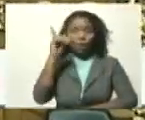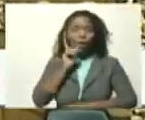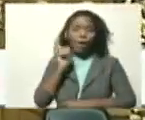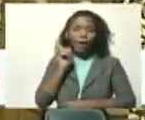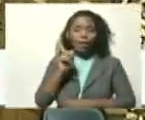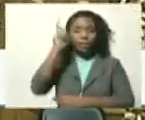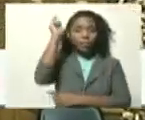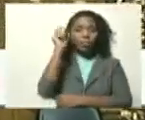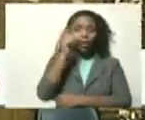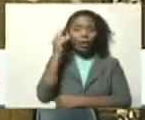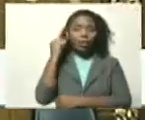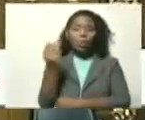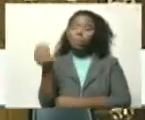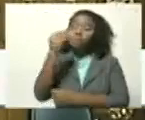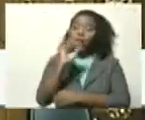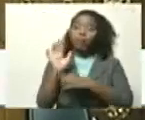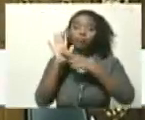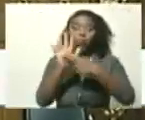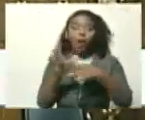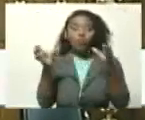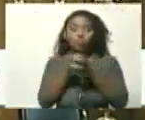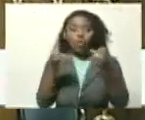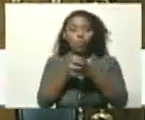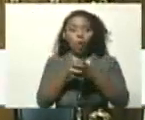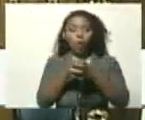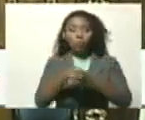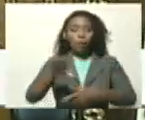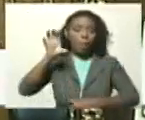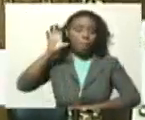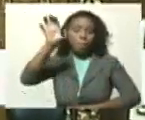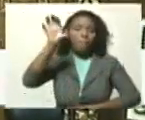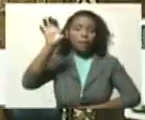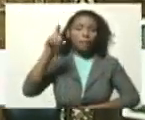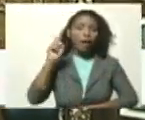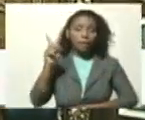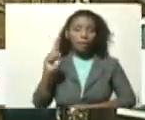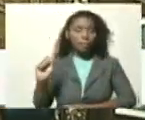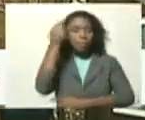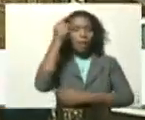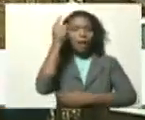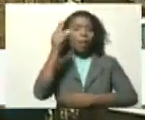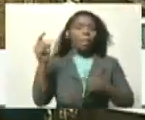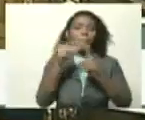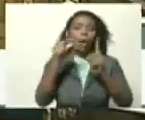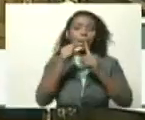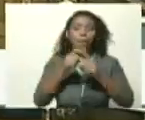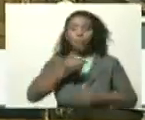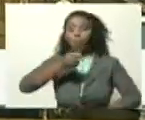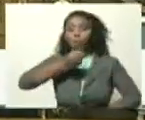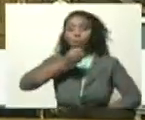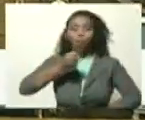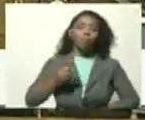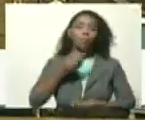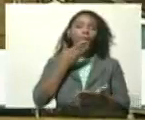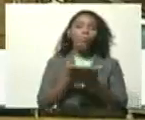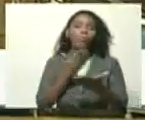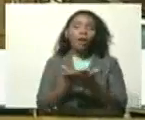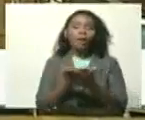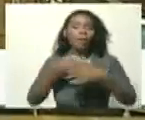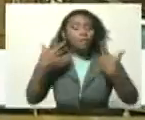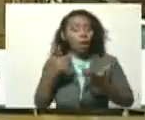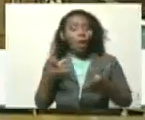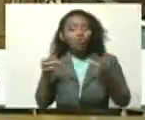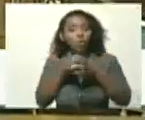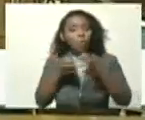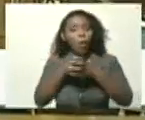el diputado que además representa el bloque parlamentario de la patria, el primero que ha tomado la palabra para hacer la propuesta de los